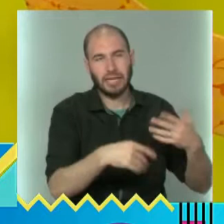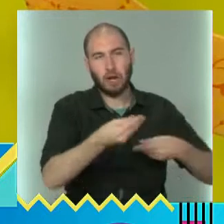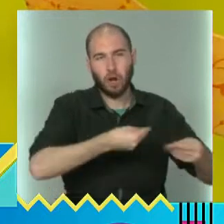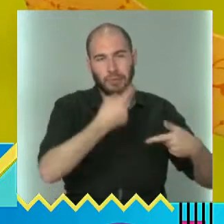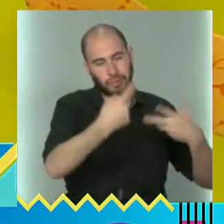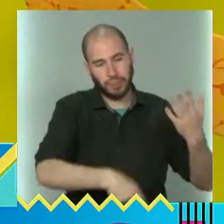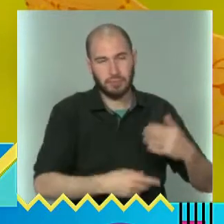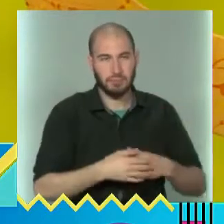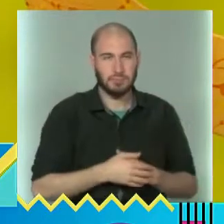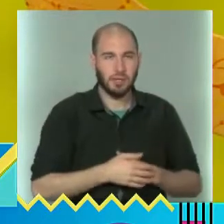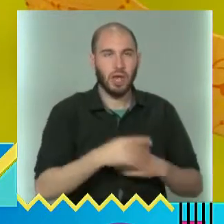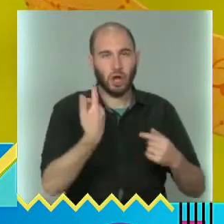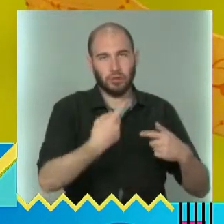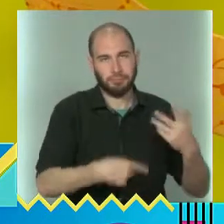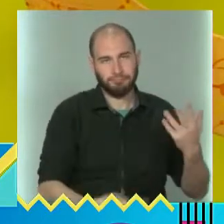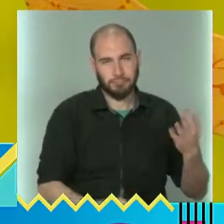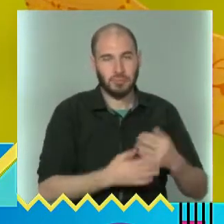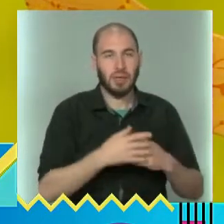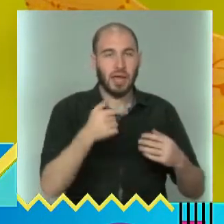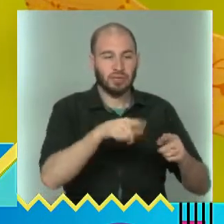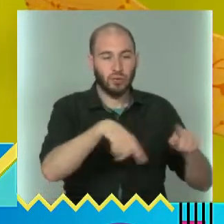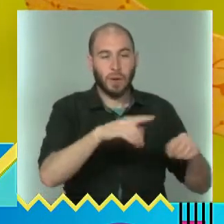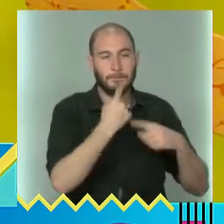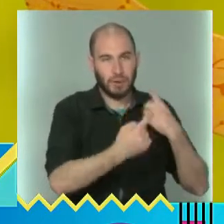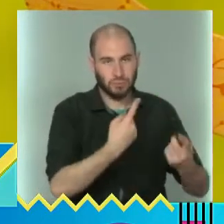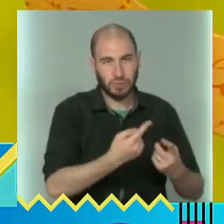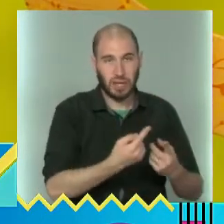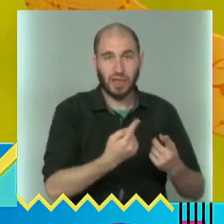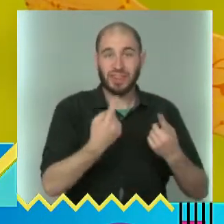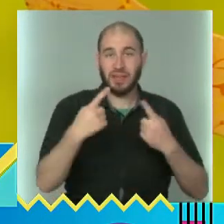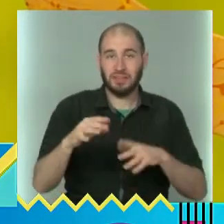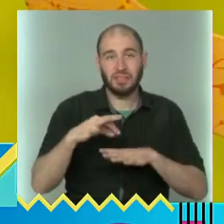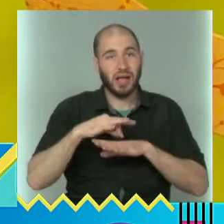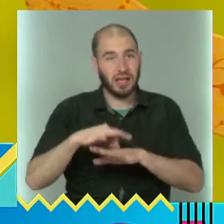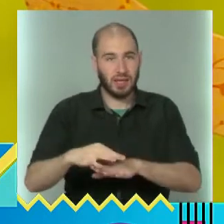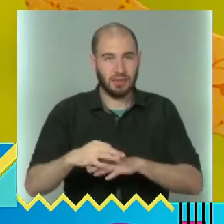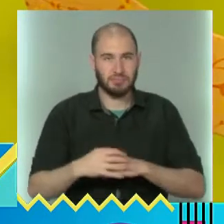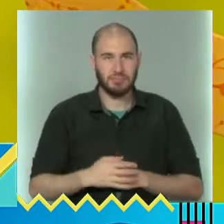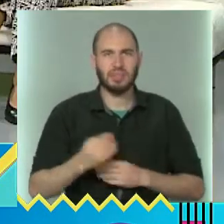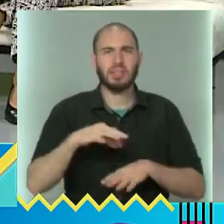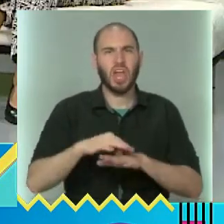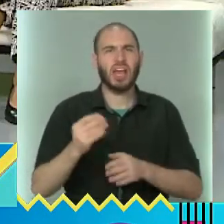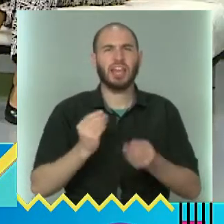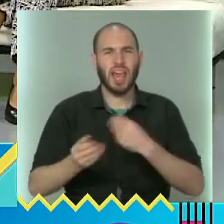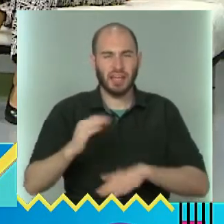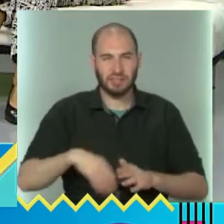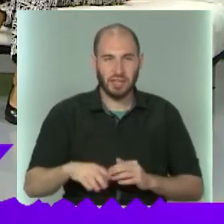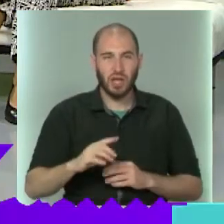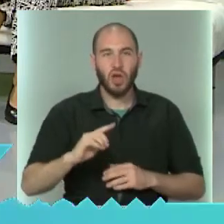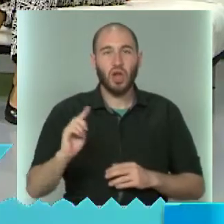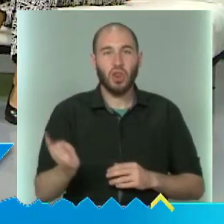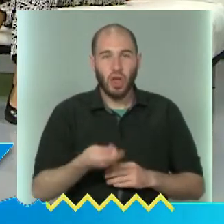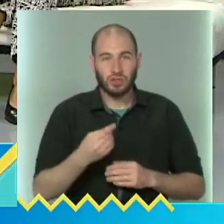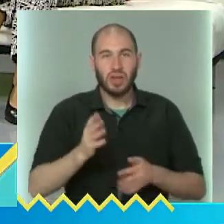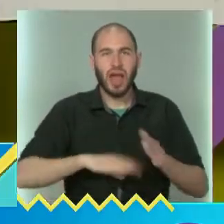financiero, etcétera, etcétera, es esto, esto y esto. Eso es un consultor. A diferencia de un coach, lo que hace un coach, lo que nosotros podemos llegar